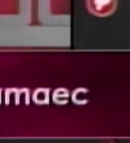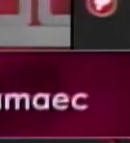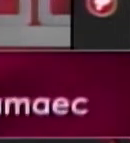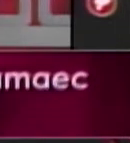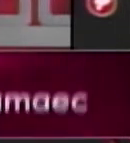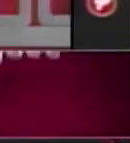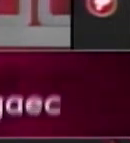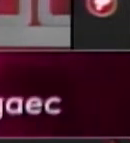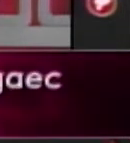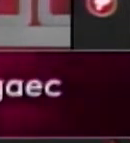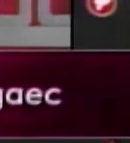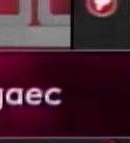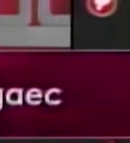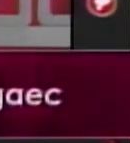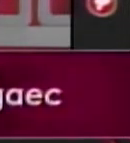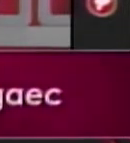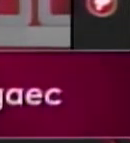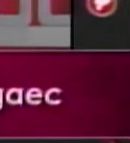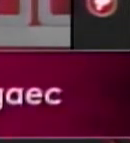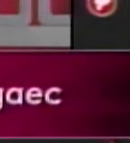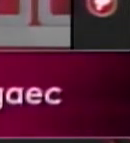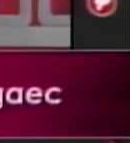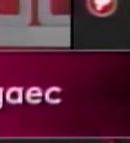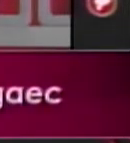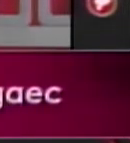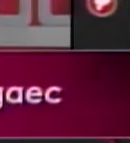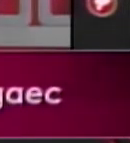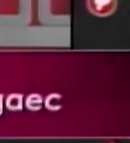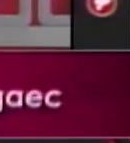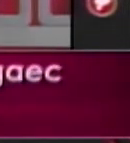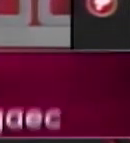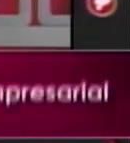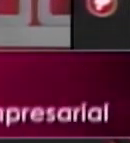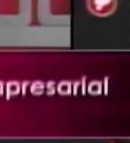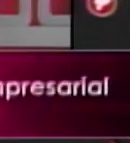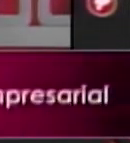totalmente renovada, por supuesto, para ustedes. Así que nuevamente los invito a visitarla.